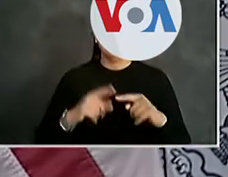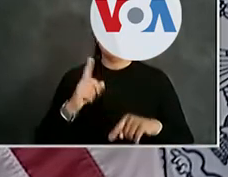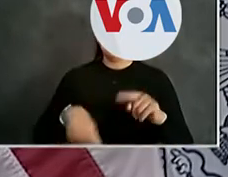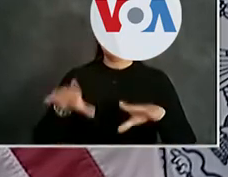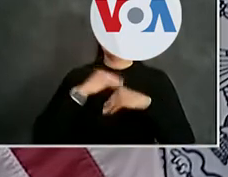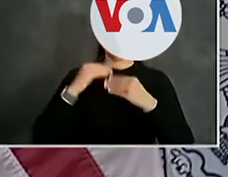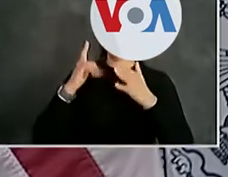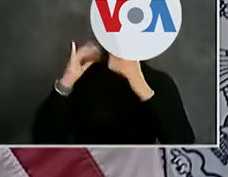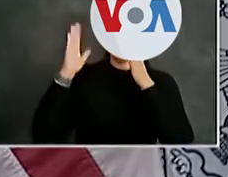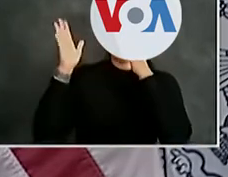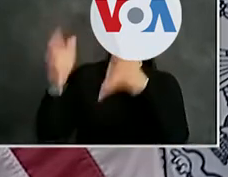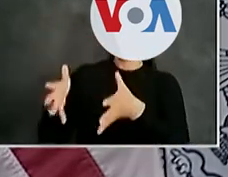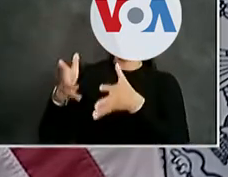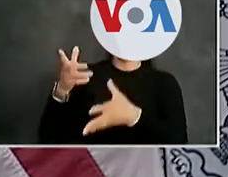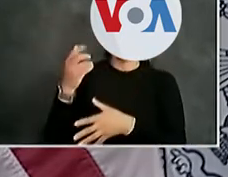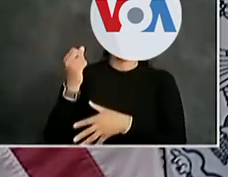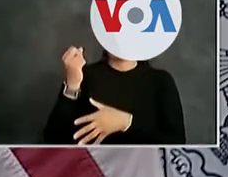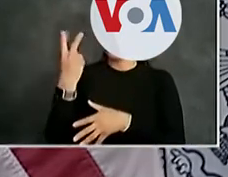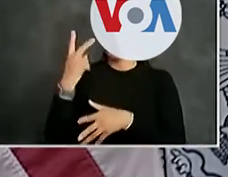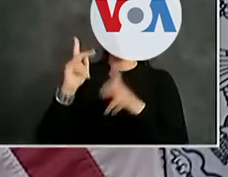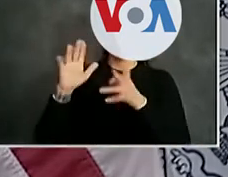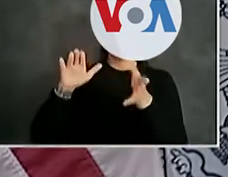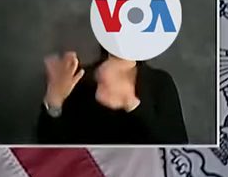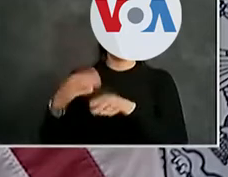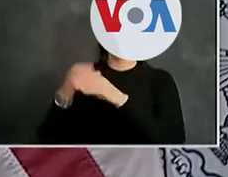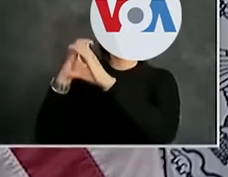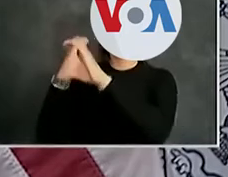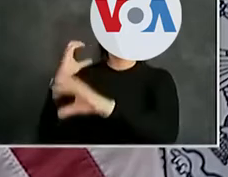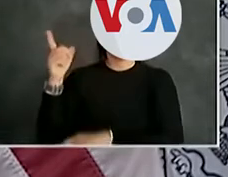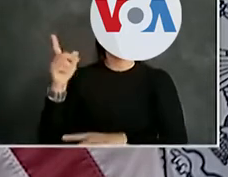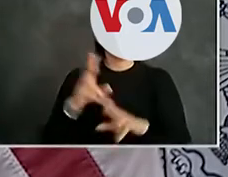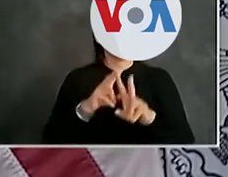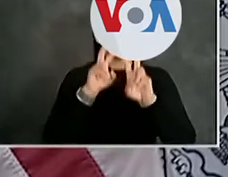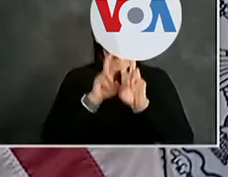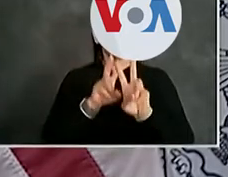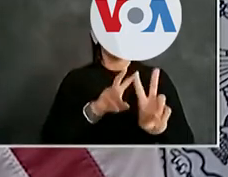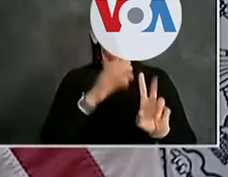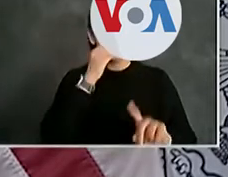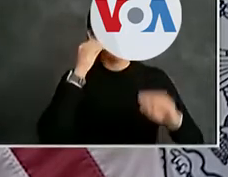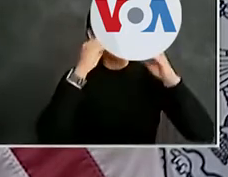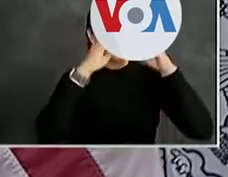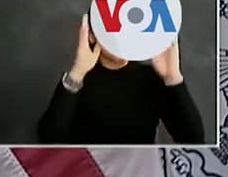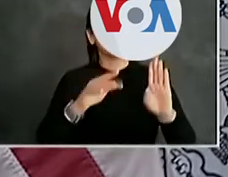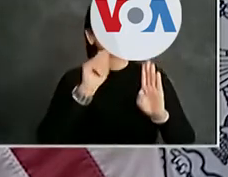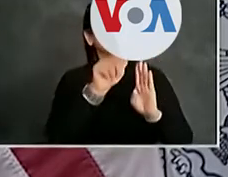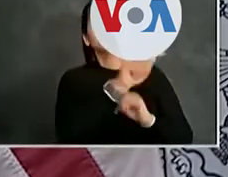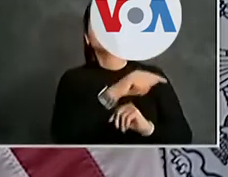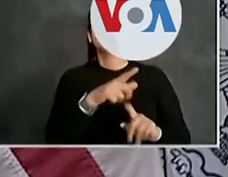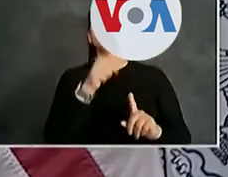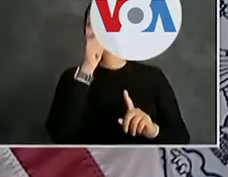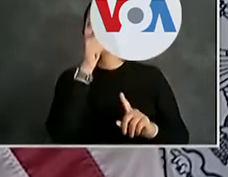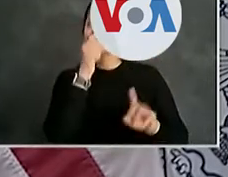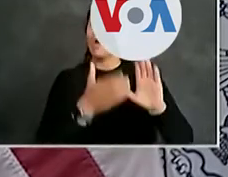las funerarias son organizaciones privadas negocios privados tienen la obligación con las personas a las que sirven de tratarlos con dignidad